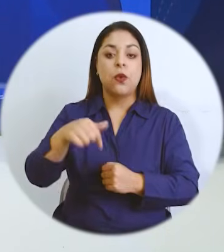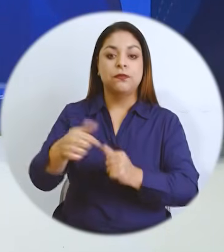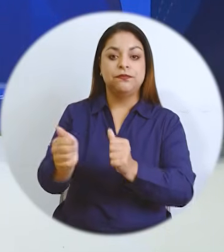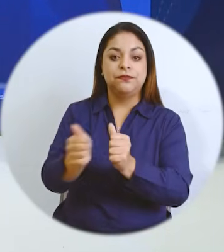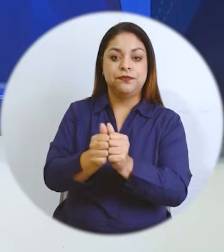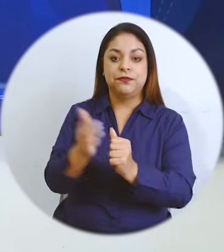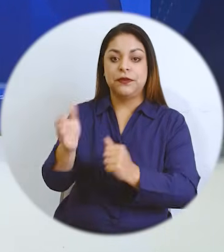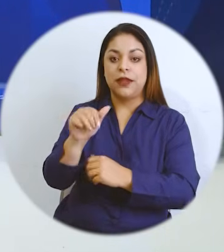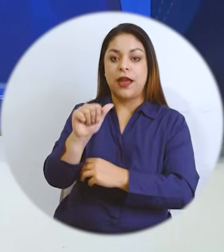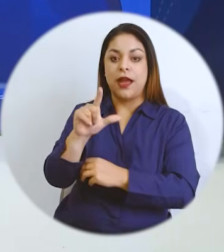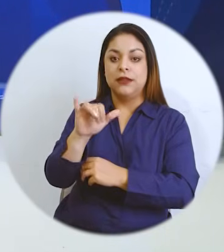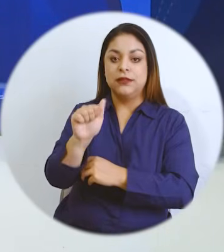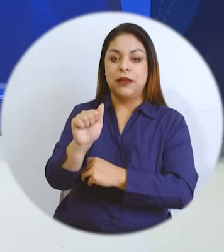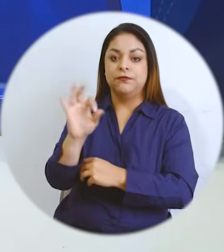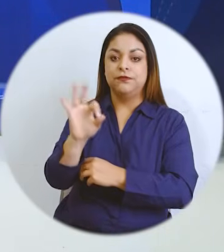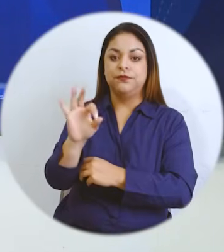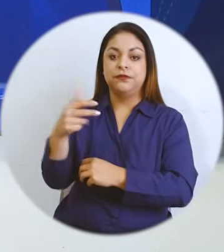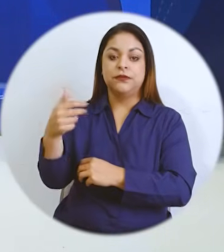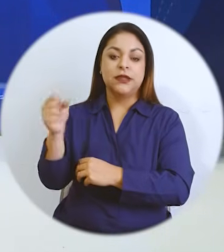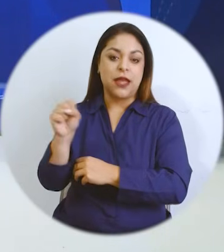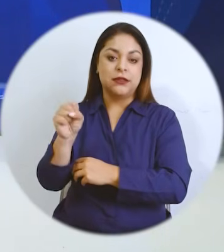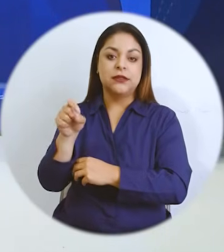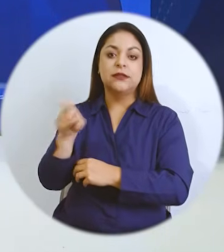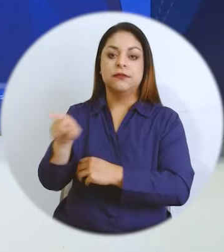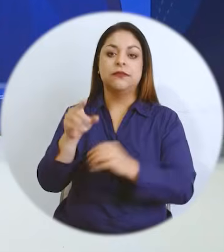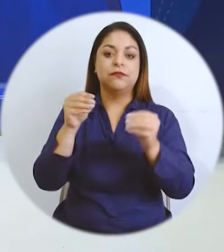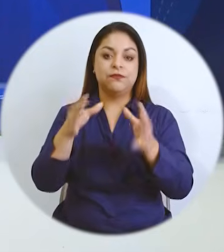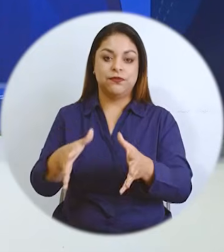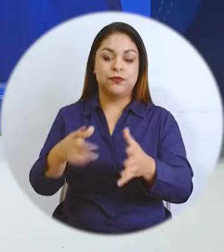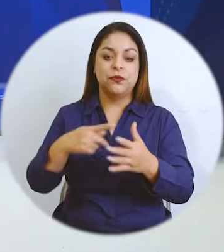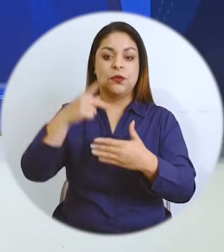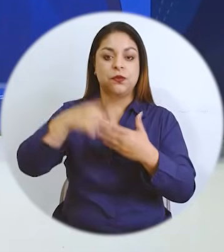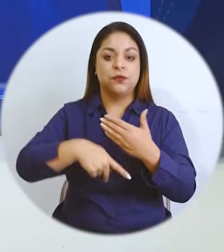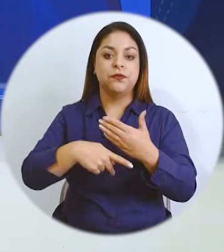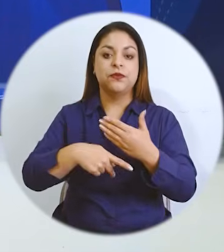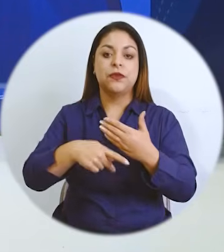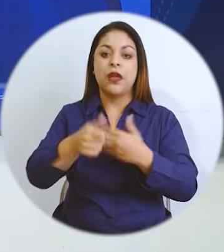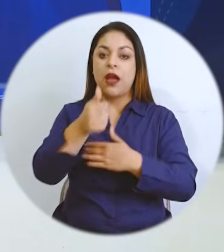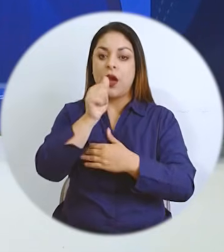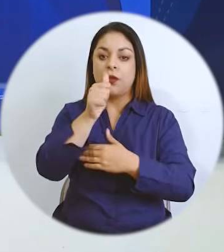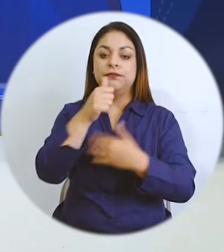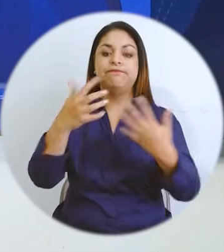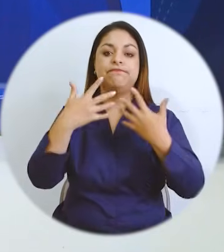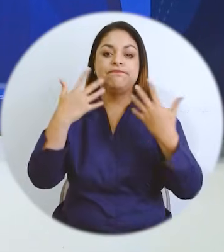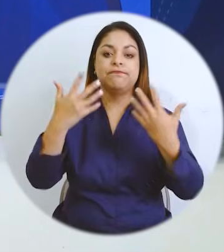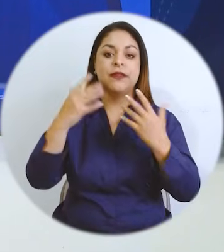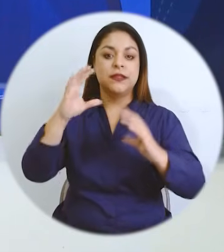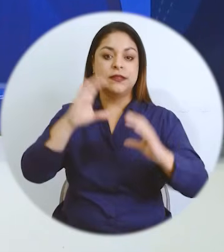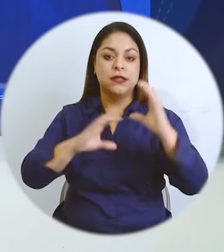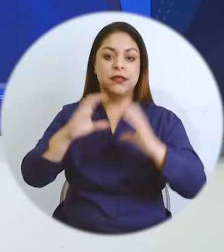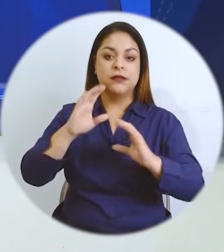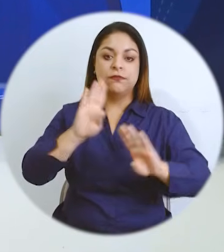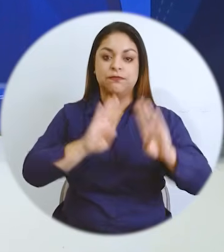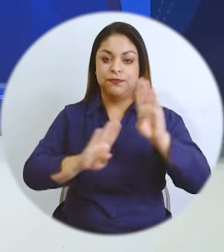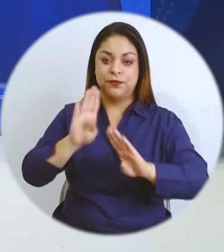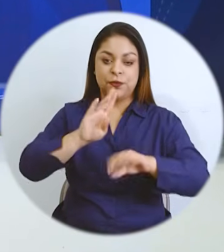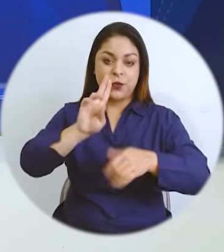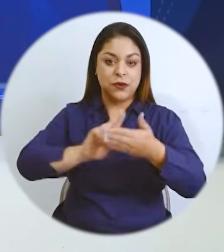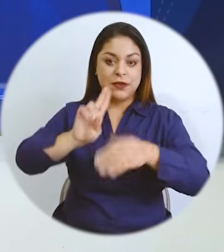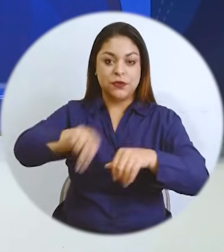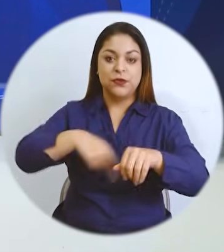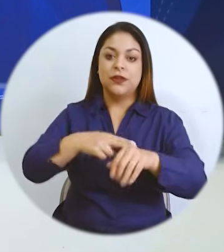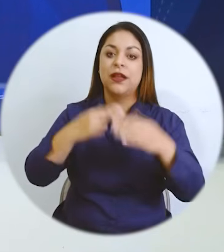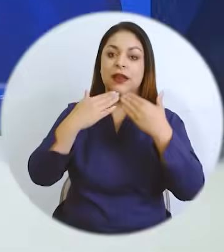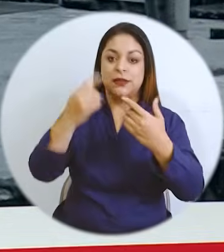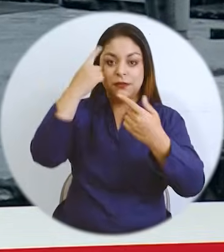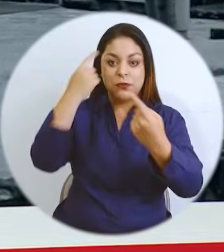acompañan Alicia Fonseca Sánchez, quien es académica del programa Hidrología Ambiental de la Escuela de Ciencias Biológicas de la Universidad Nacional. Gracias por estar